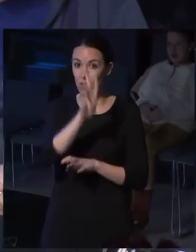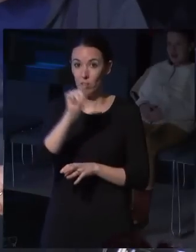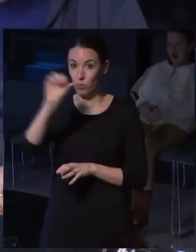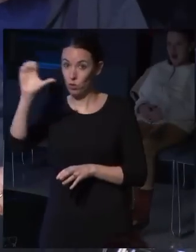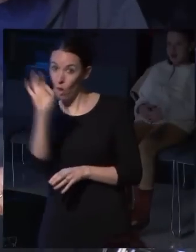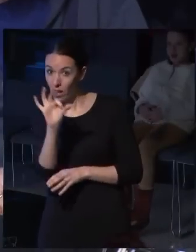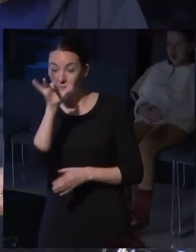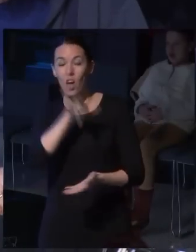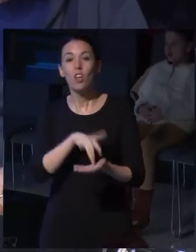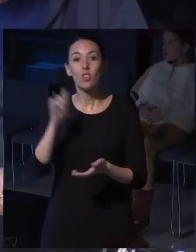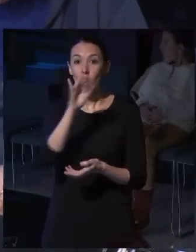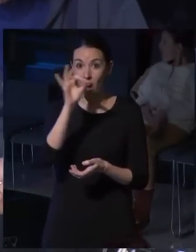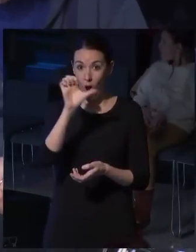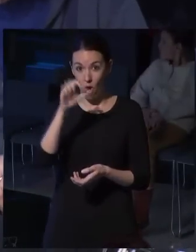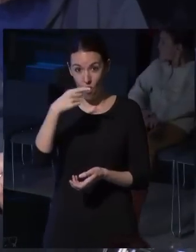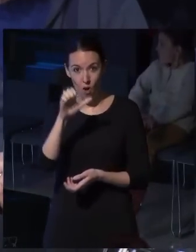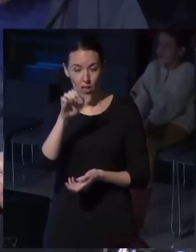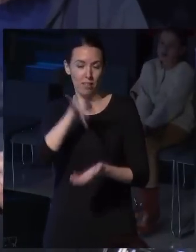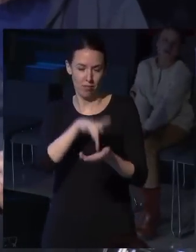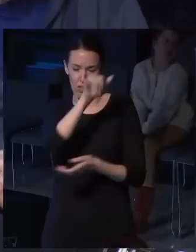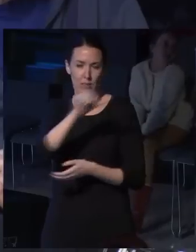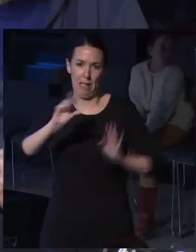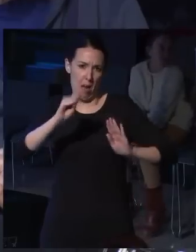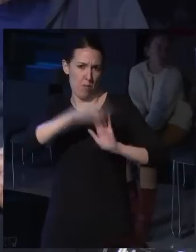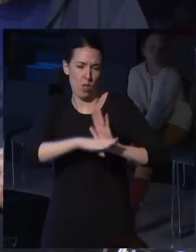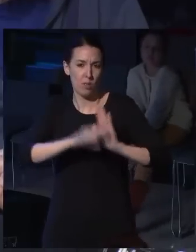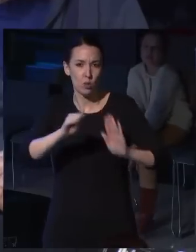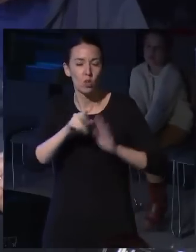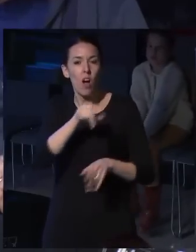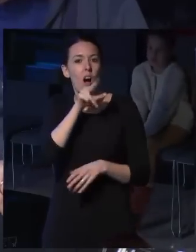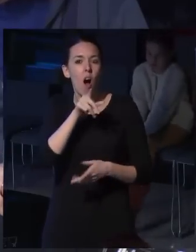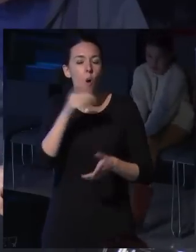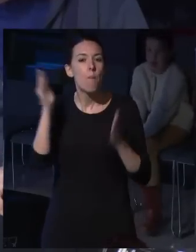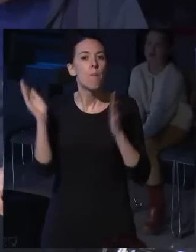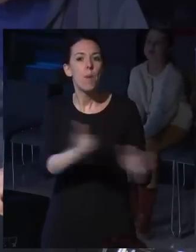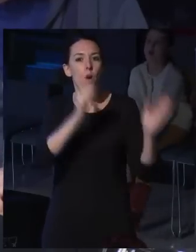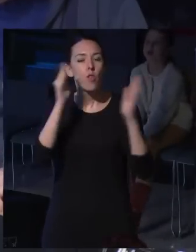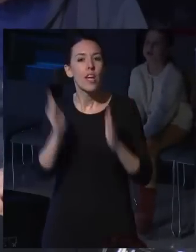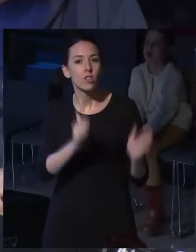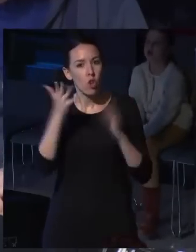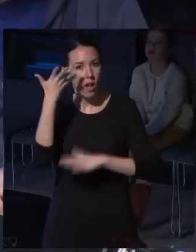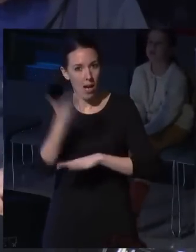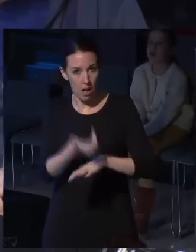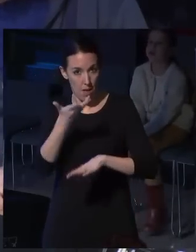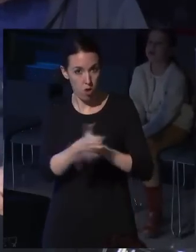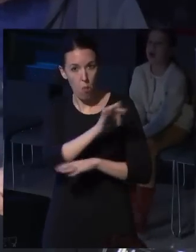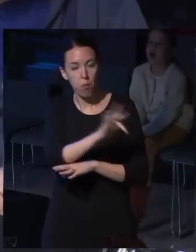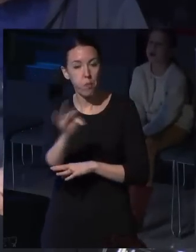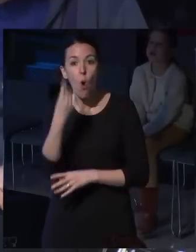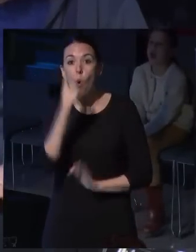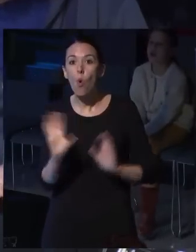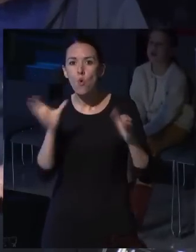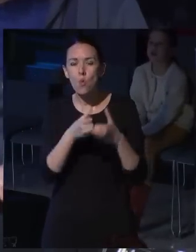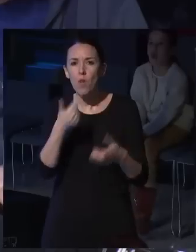estaba Jorge Explosion en su sección semanal comentando un proceso de grabación, y él decía que a un grupo le había